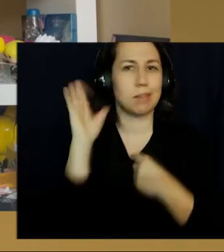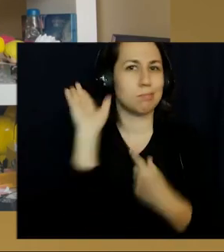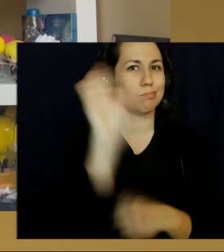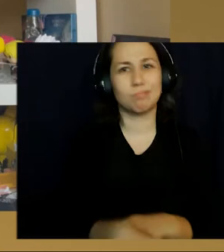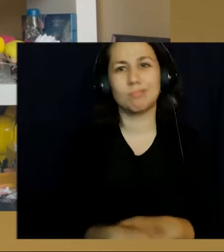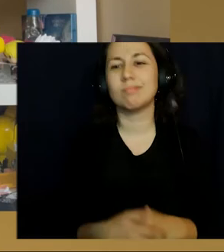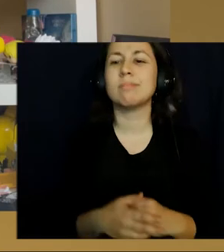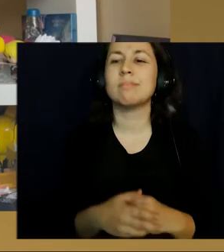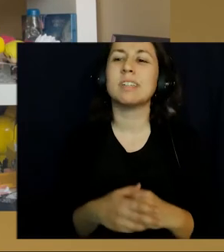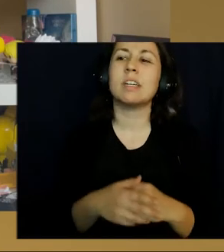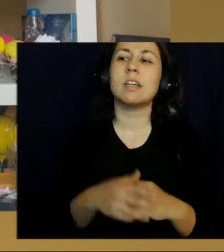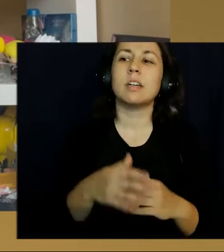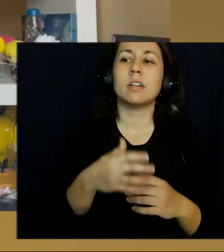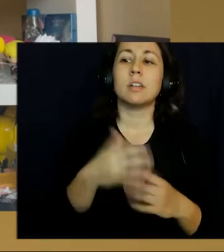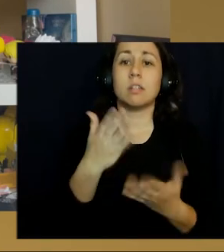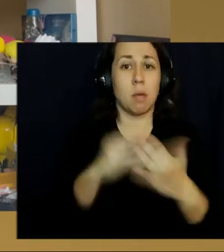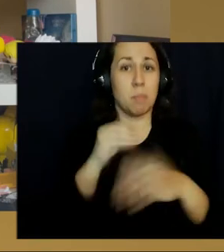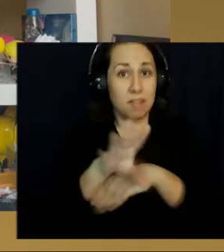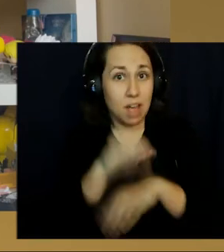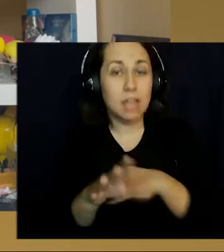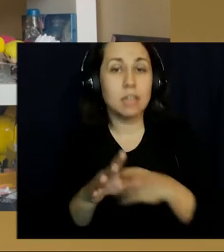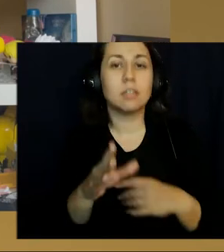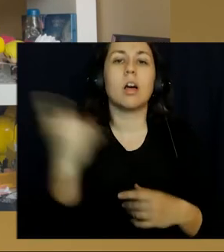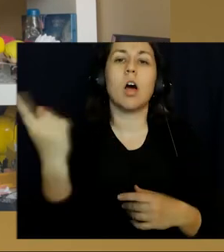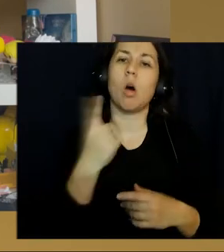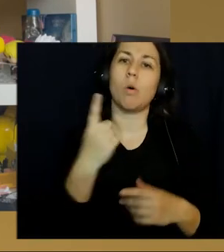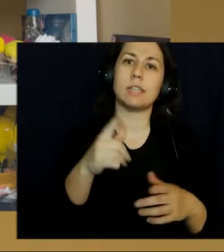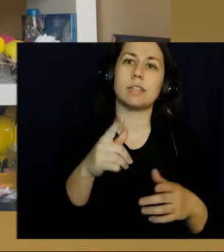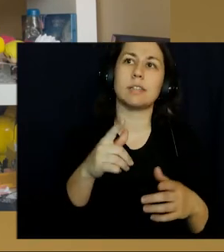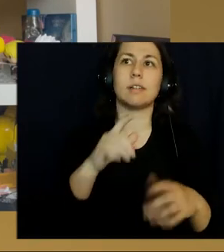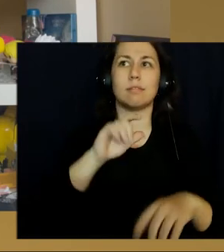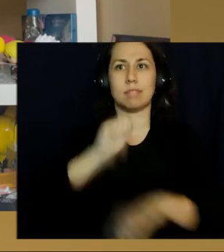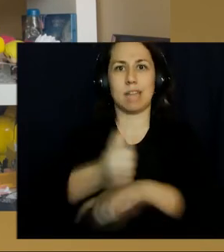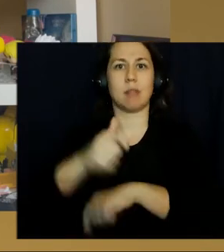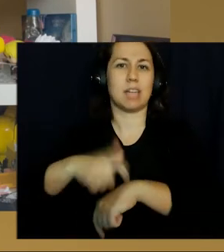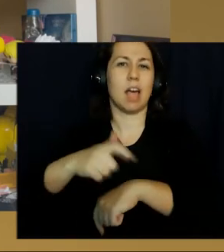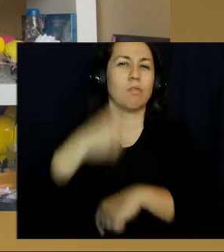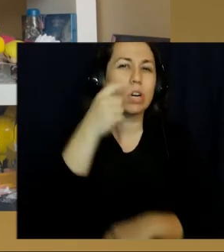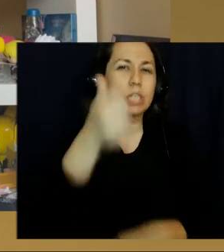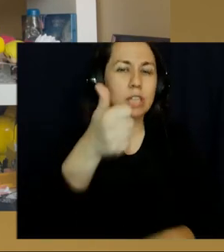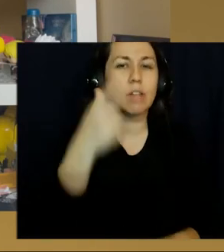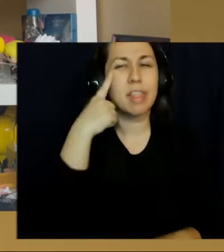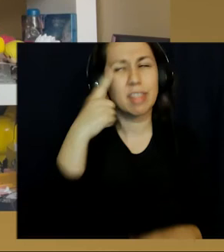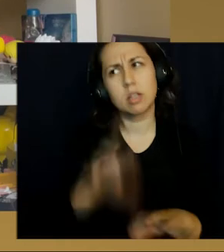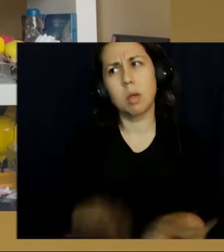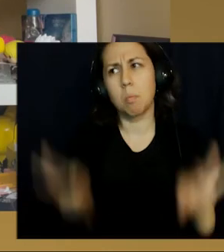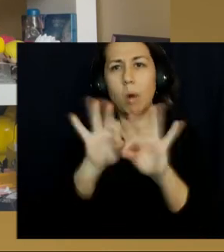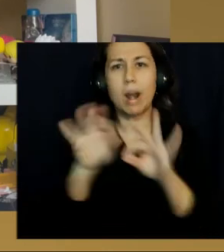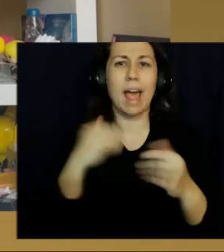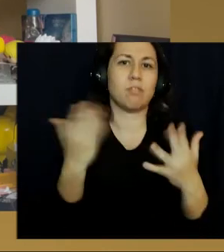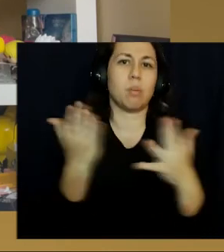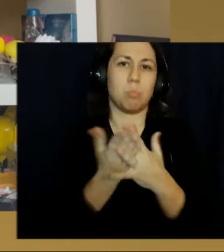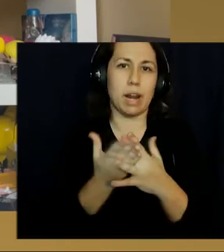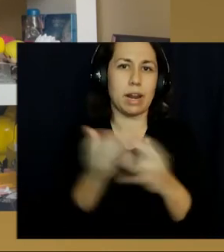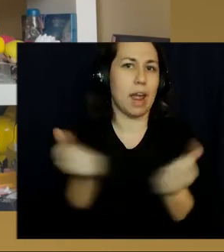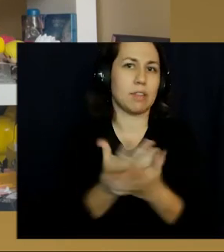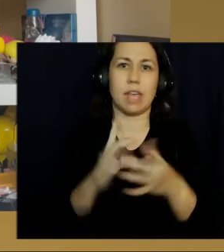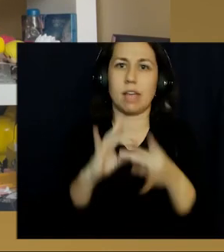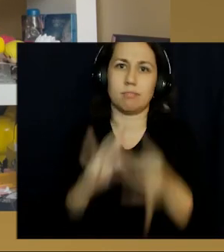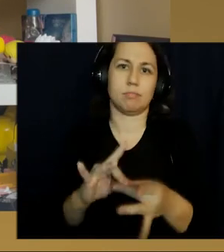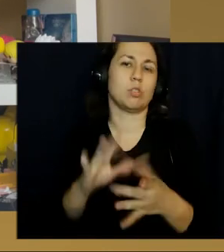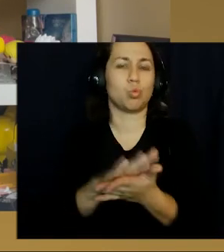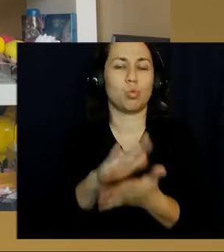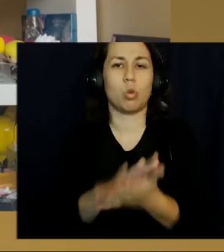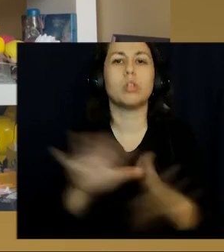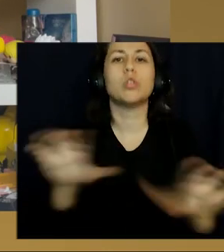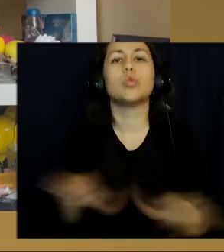apoyarme también. Consejos que tengo es apartar tiempo para ti, porque es bueno tener un receso de todo lo que es la escuela y